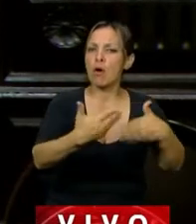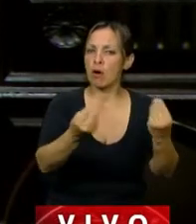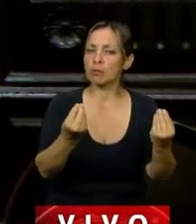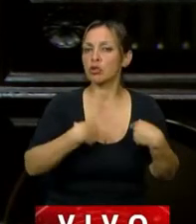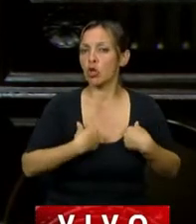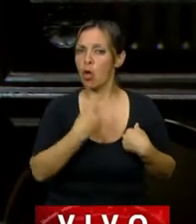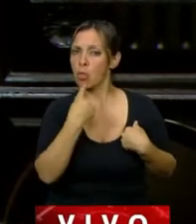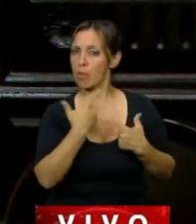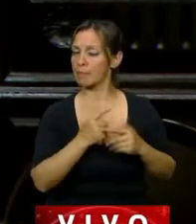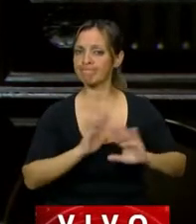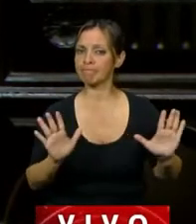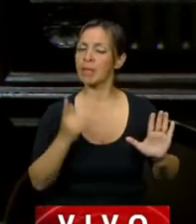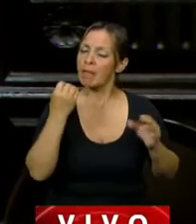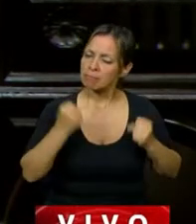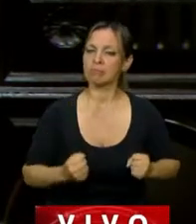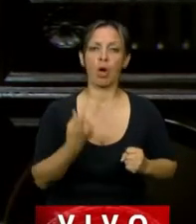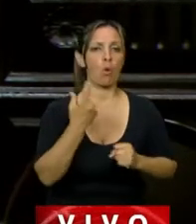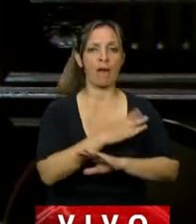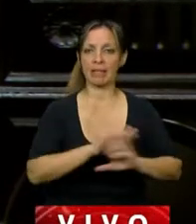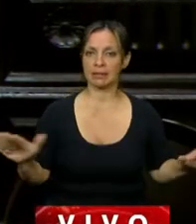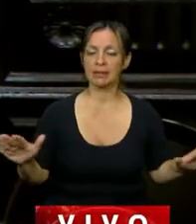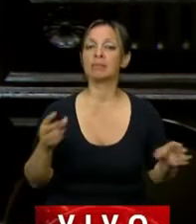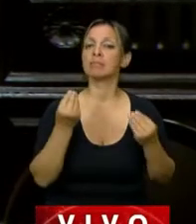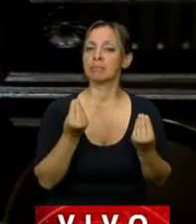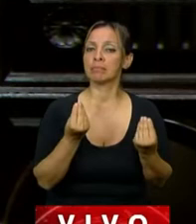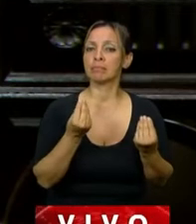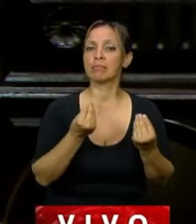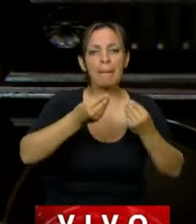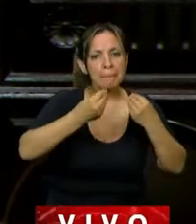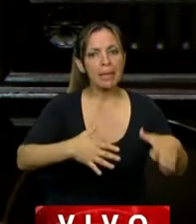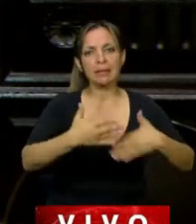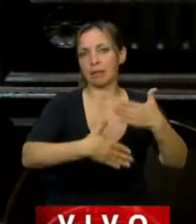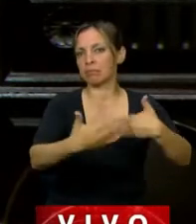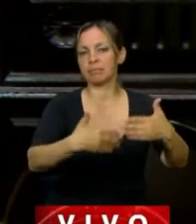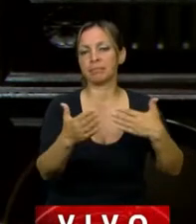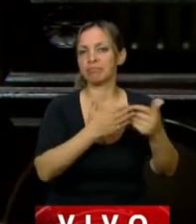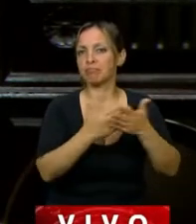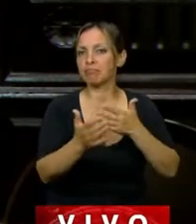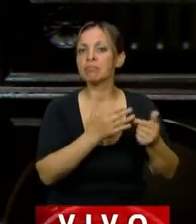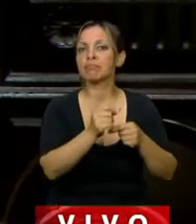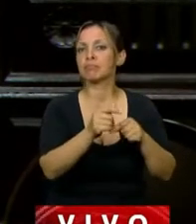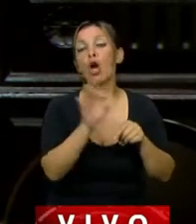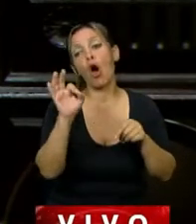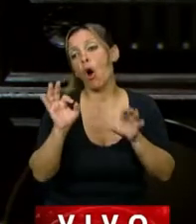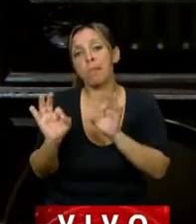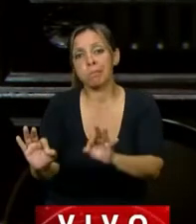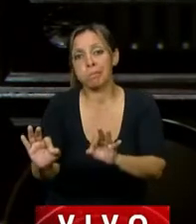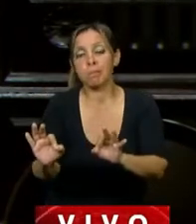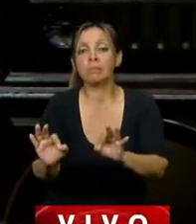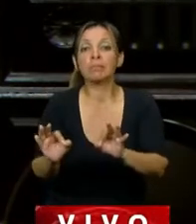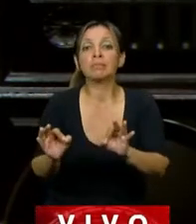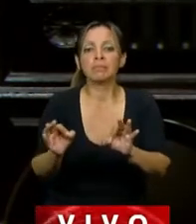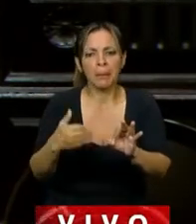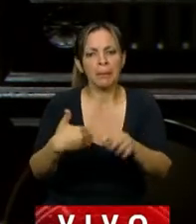no tengo dudas que de una vez por todas van a empezar a realizarse o se van a finalizar y vamos a contar con